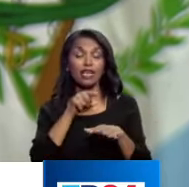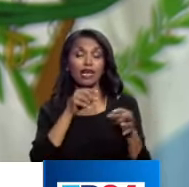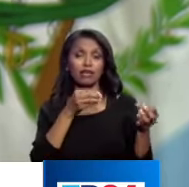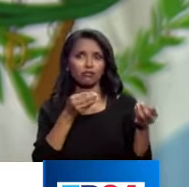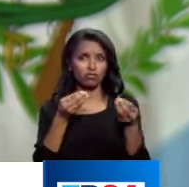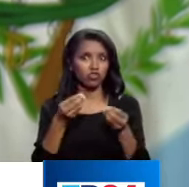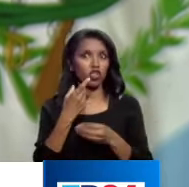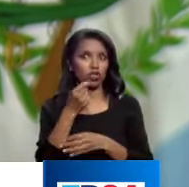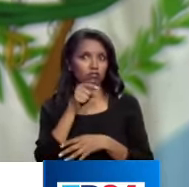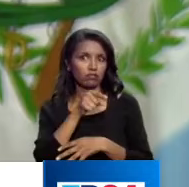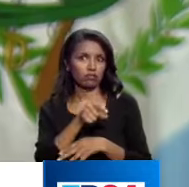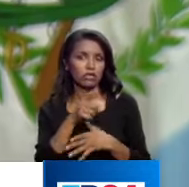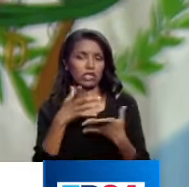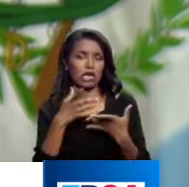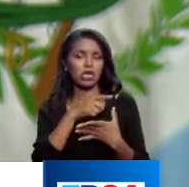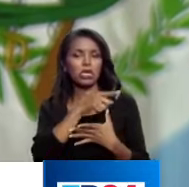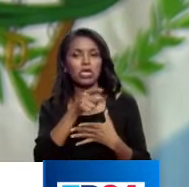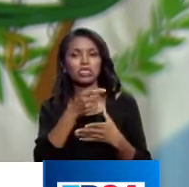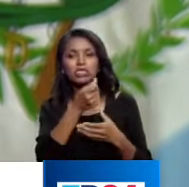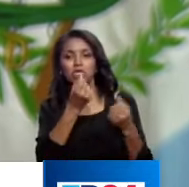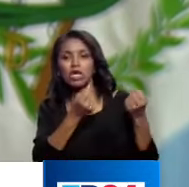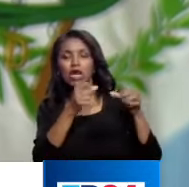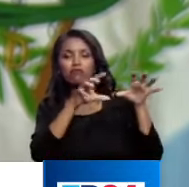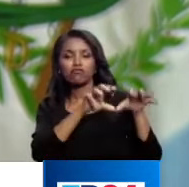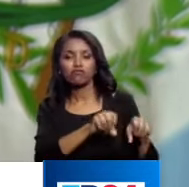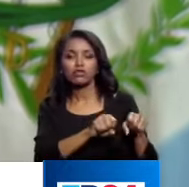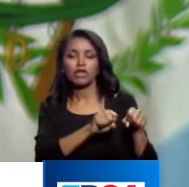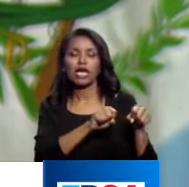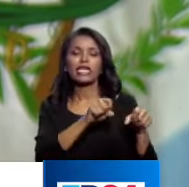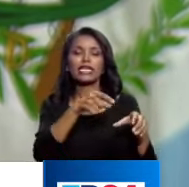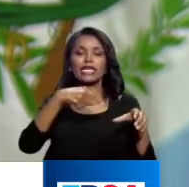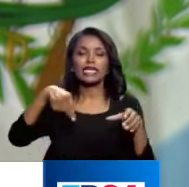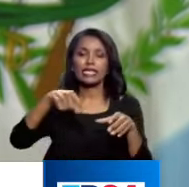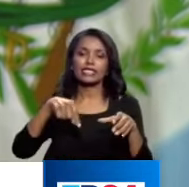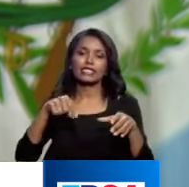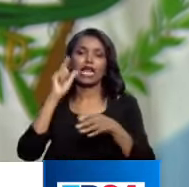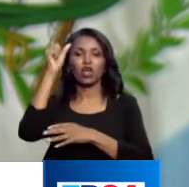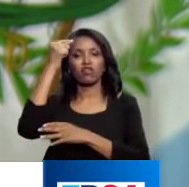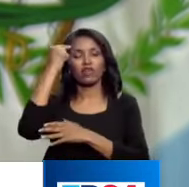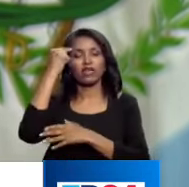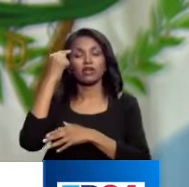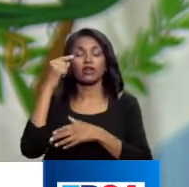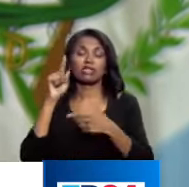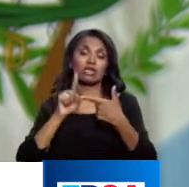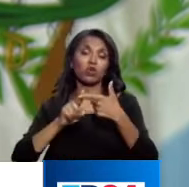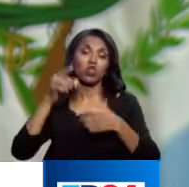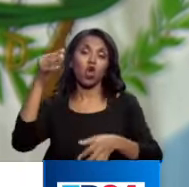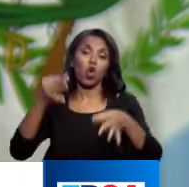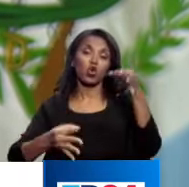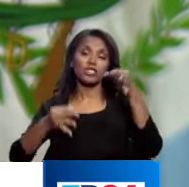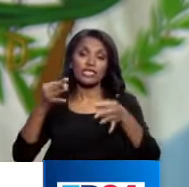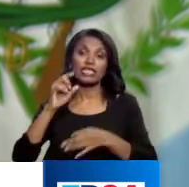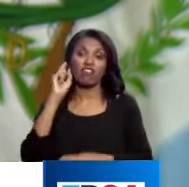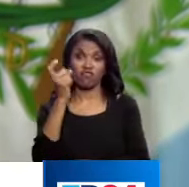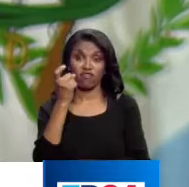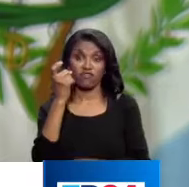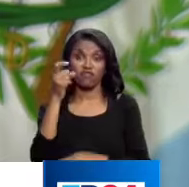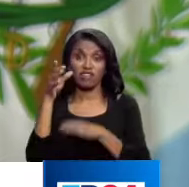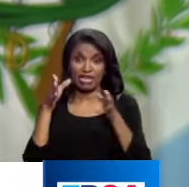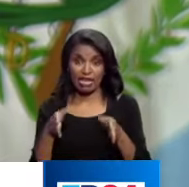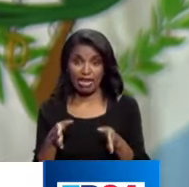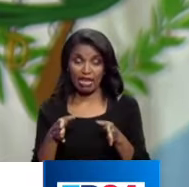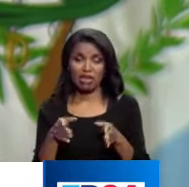delincuencial. Que sean encarcelados y devuelvan los robados. Lo segundo, justicia fiscal. Recursos de